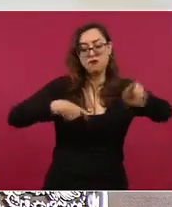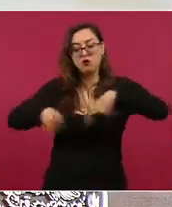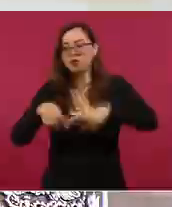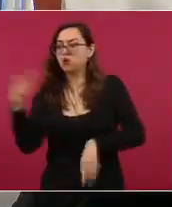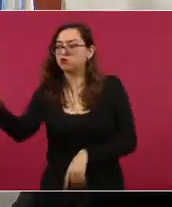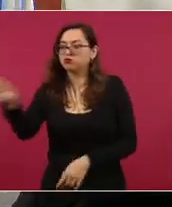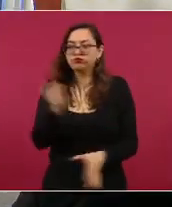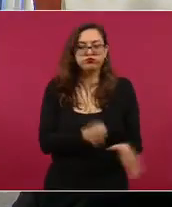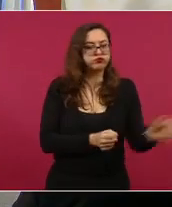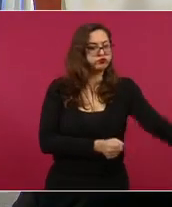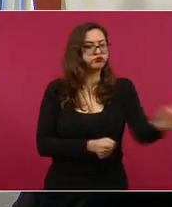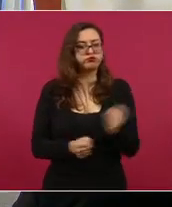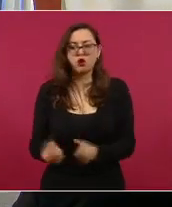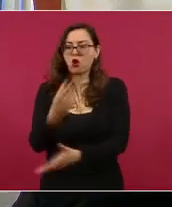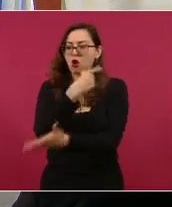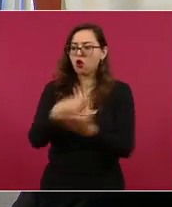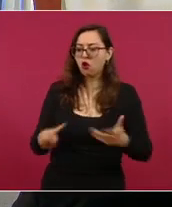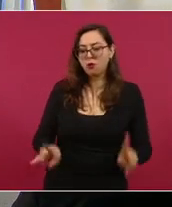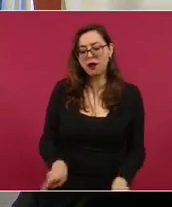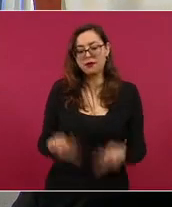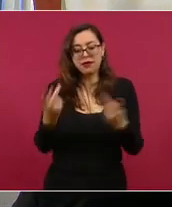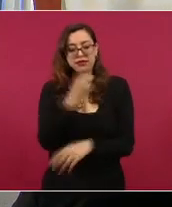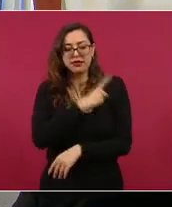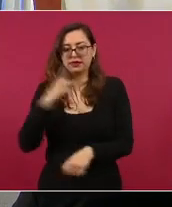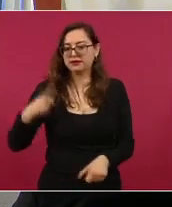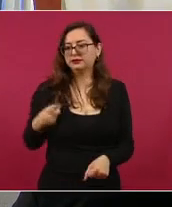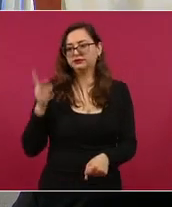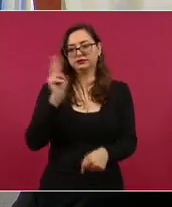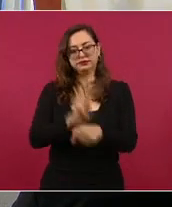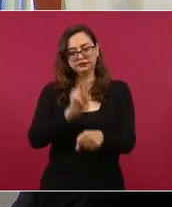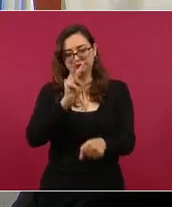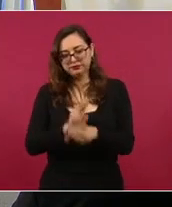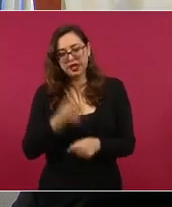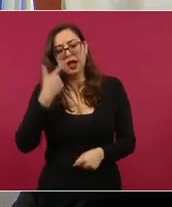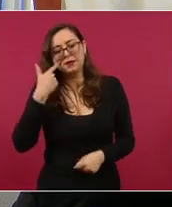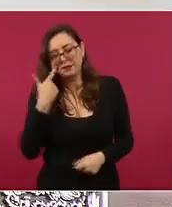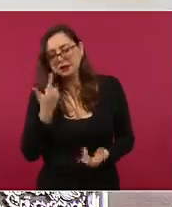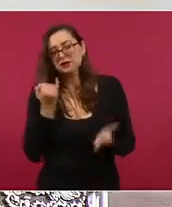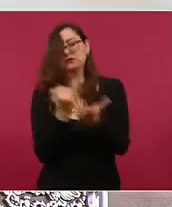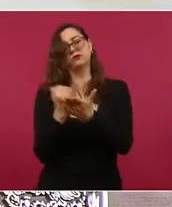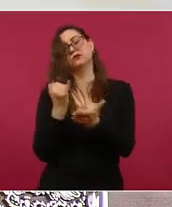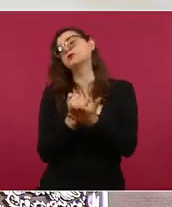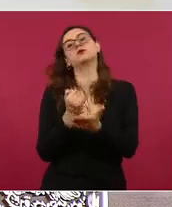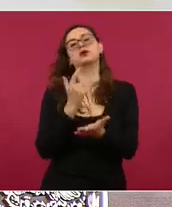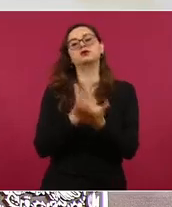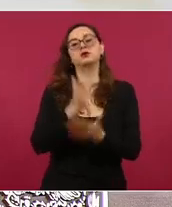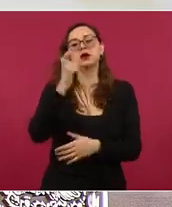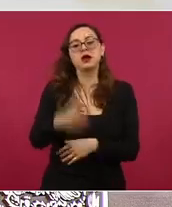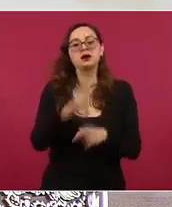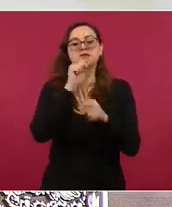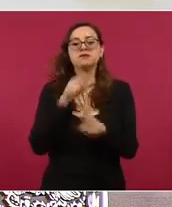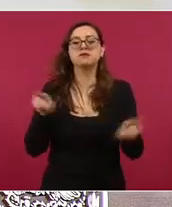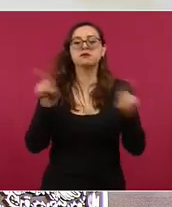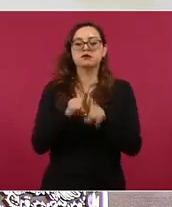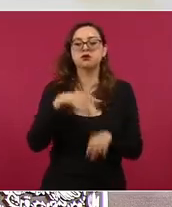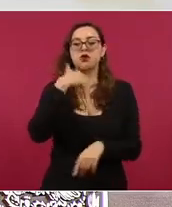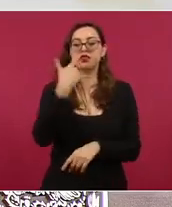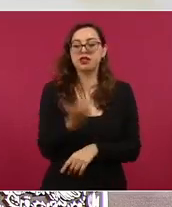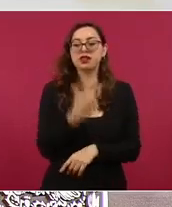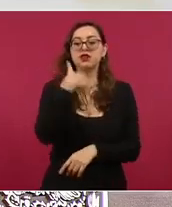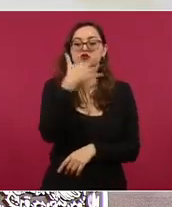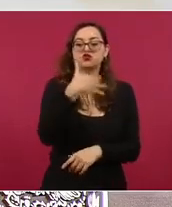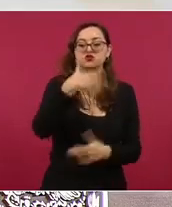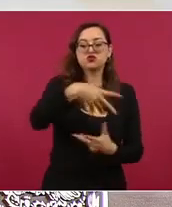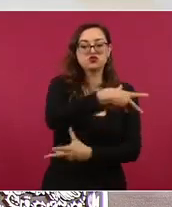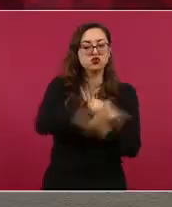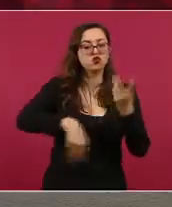paso al sobreprecio, a la evasión de impuestos y al lavado de dinero. Y siete, pues reducir la